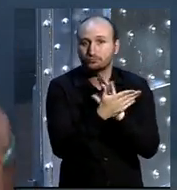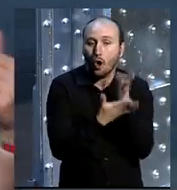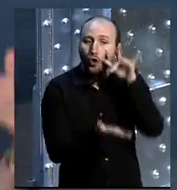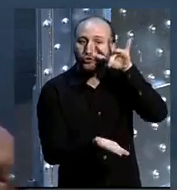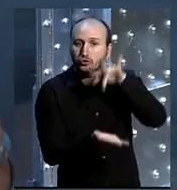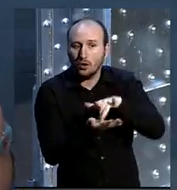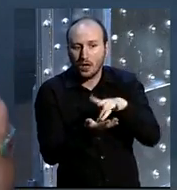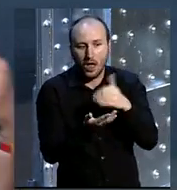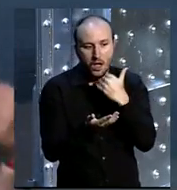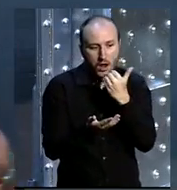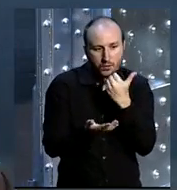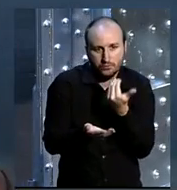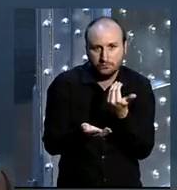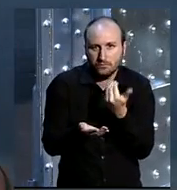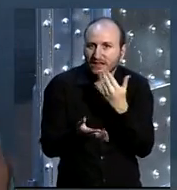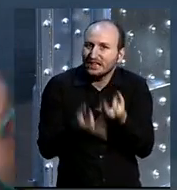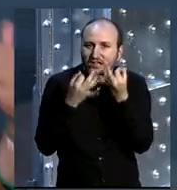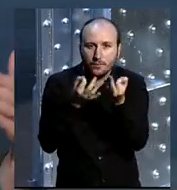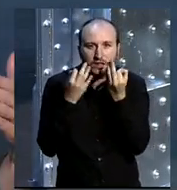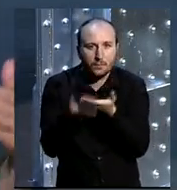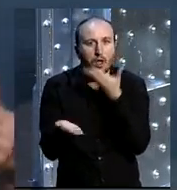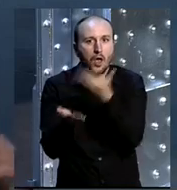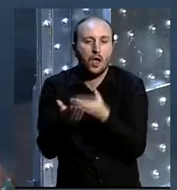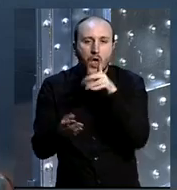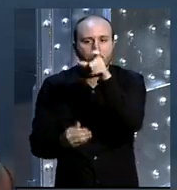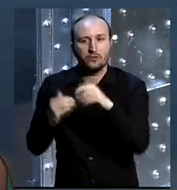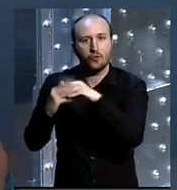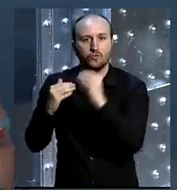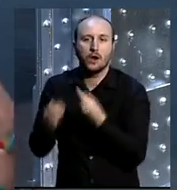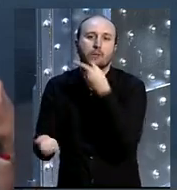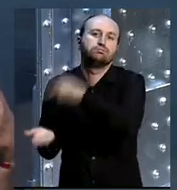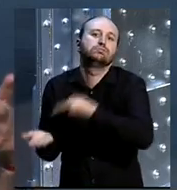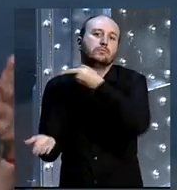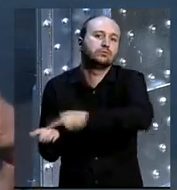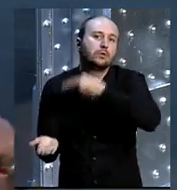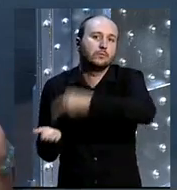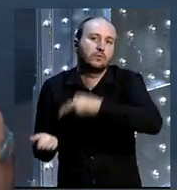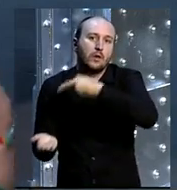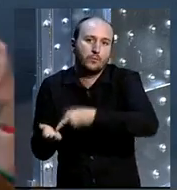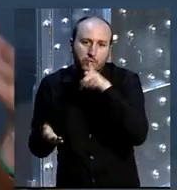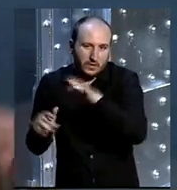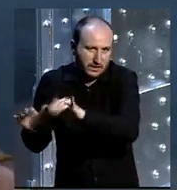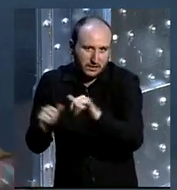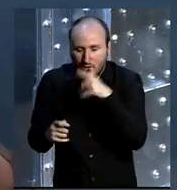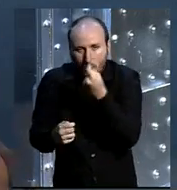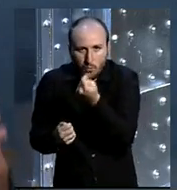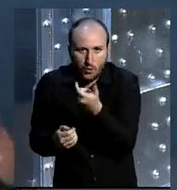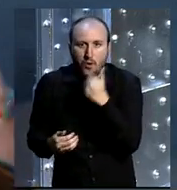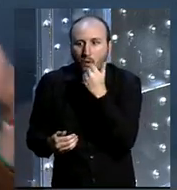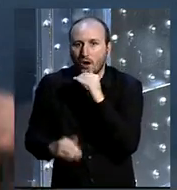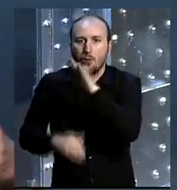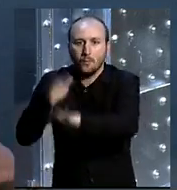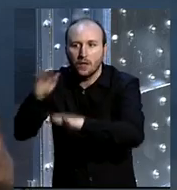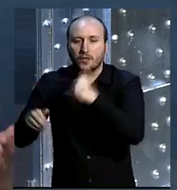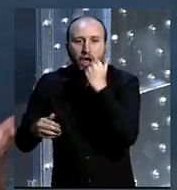haya una demanda constante al usuario de que dé su consentimiento para prácticamente pues cada paso, cada novedad,